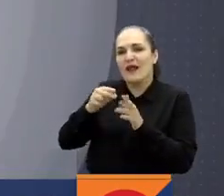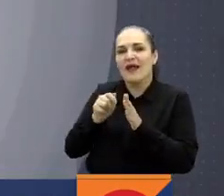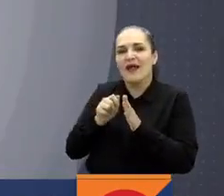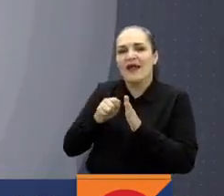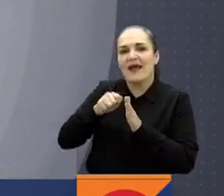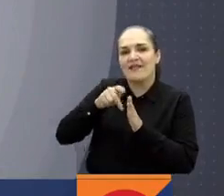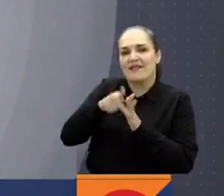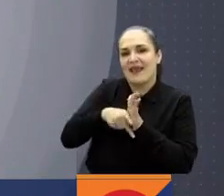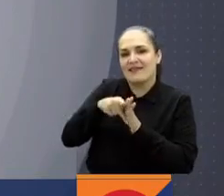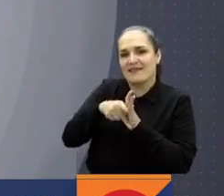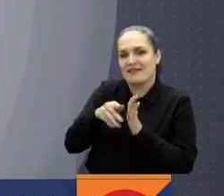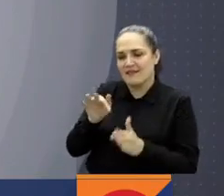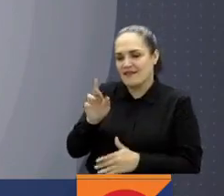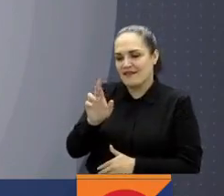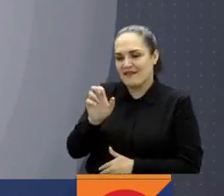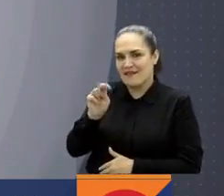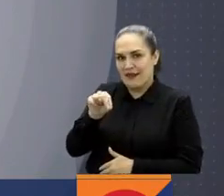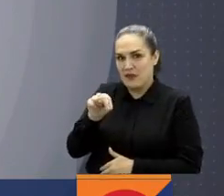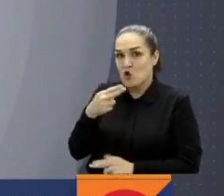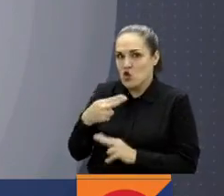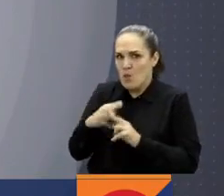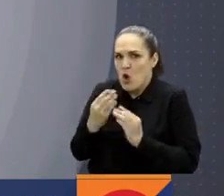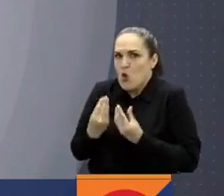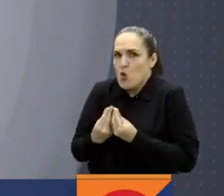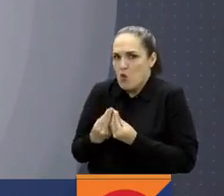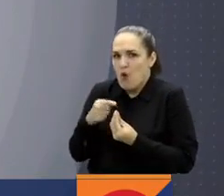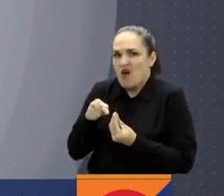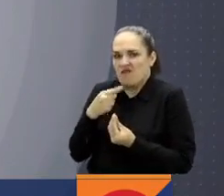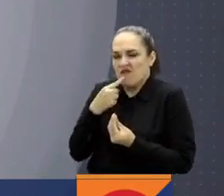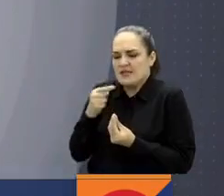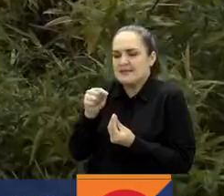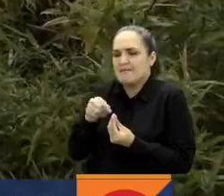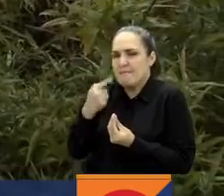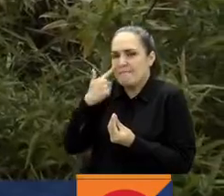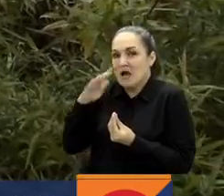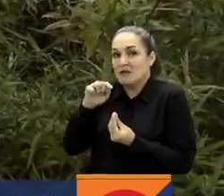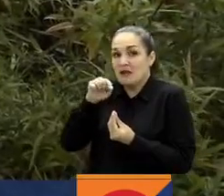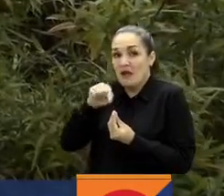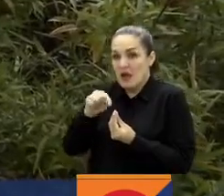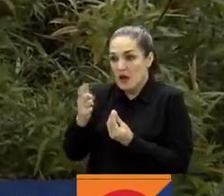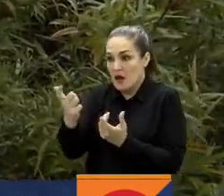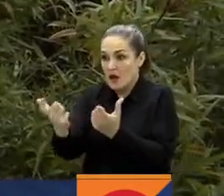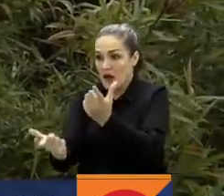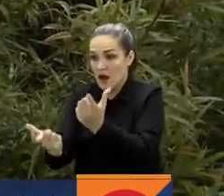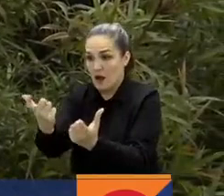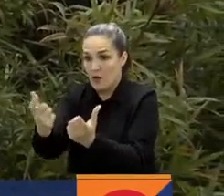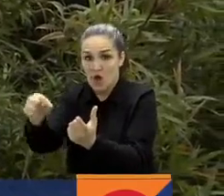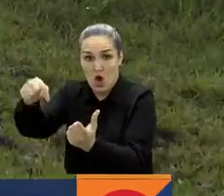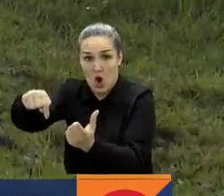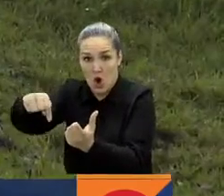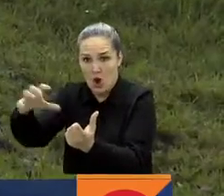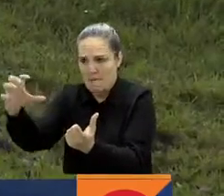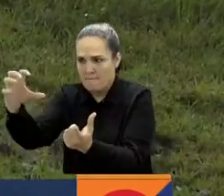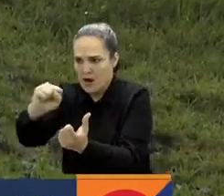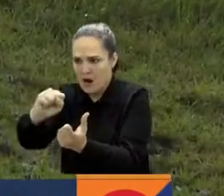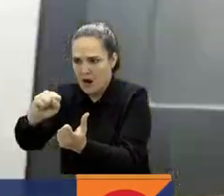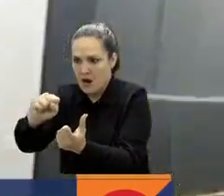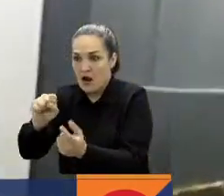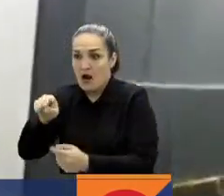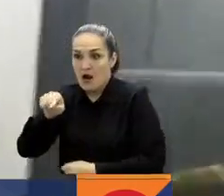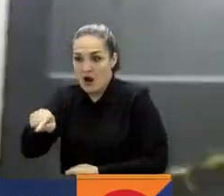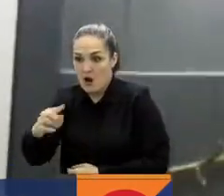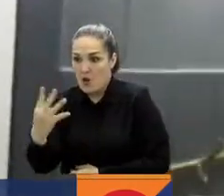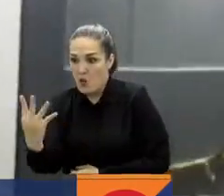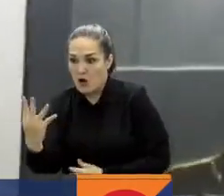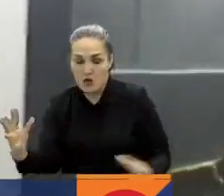través de varios informes, RTBC Noticias ha logrado establecer que con la masacre de la camioneta de hoy, el total de víctimas embolsadas